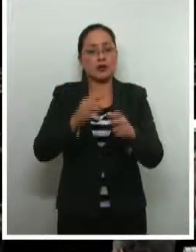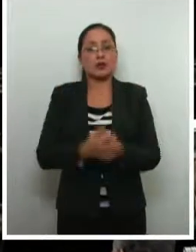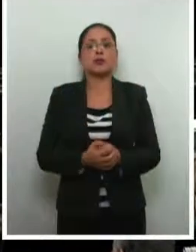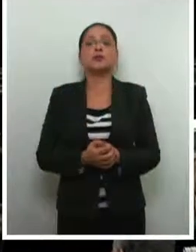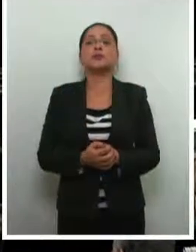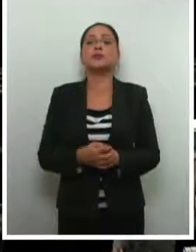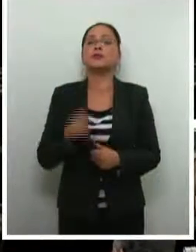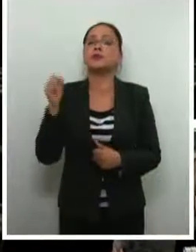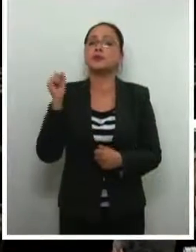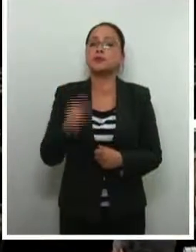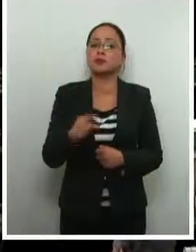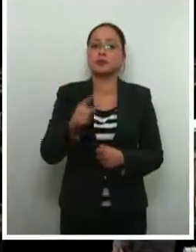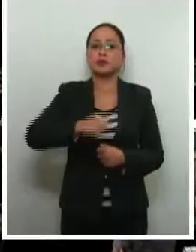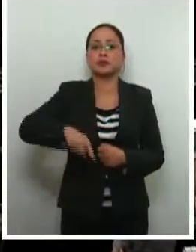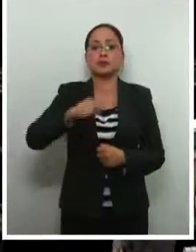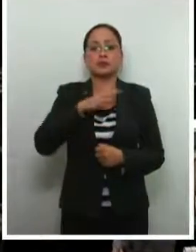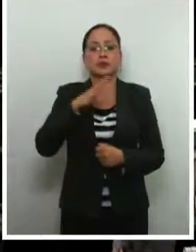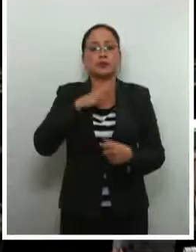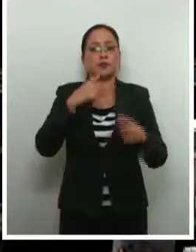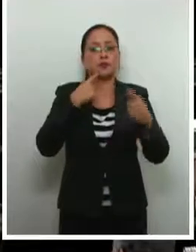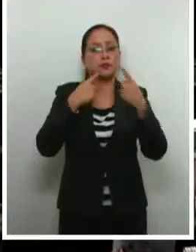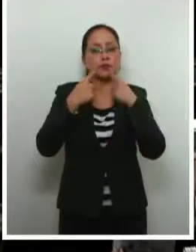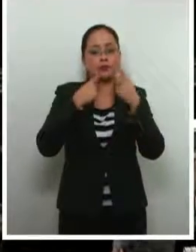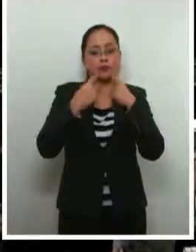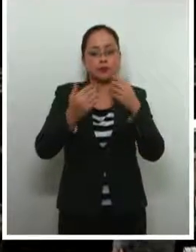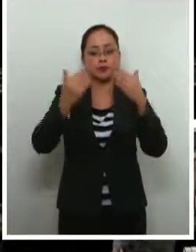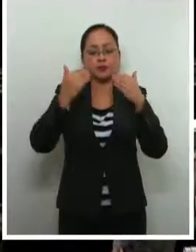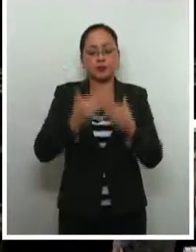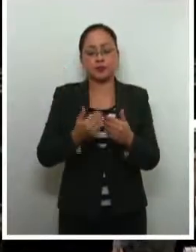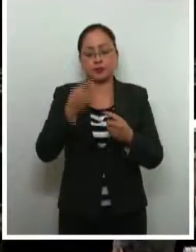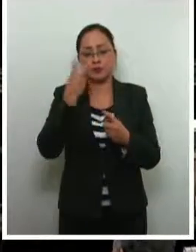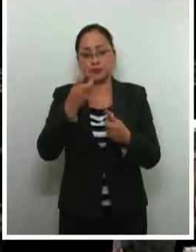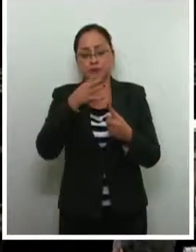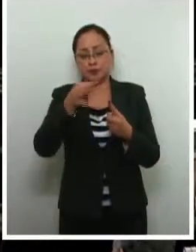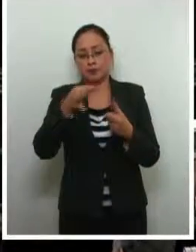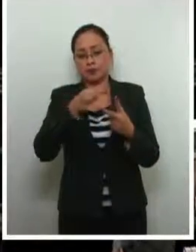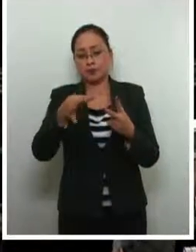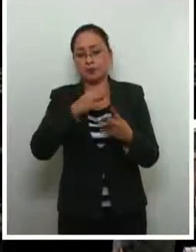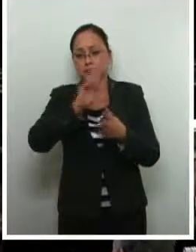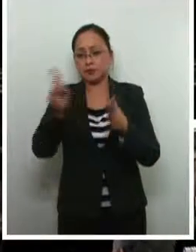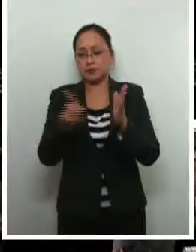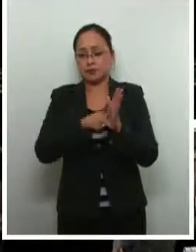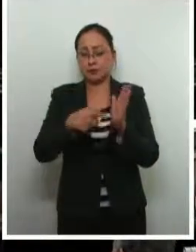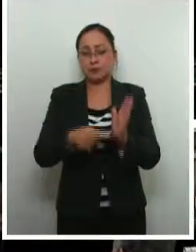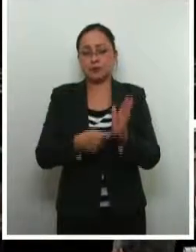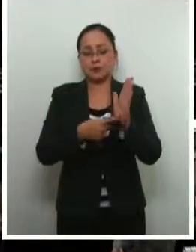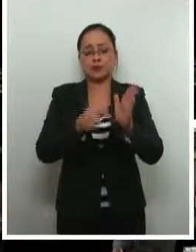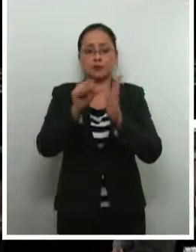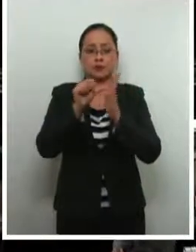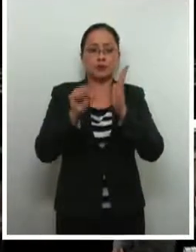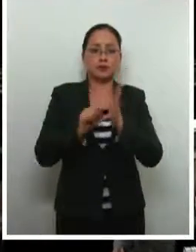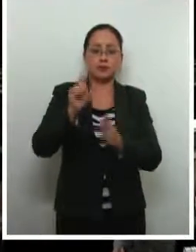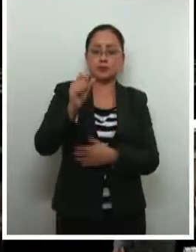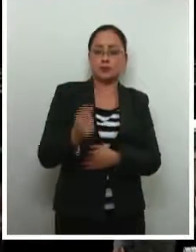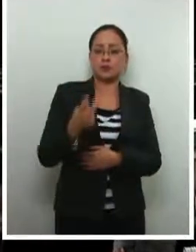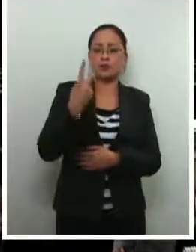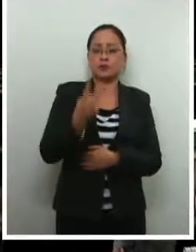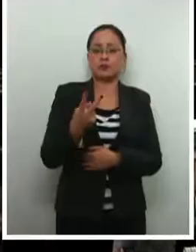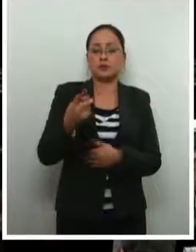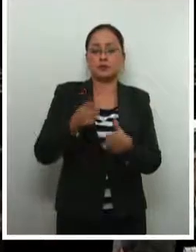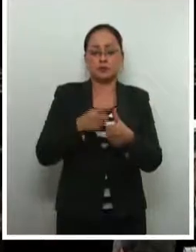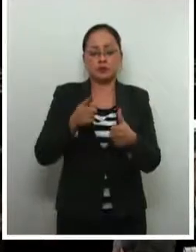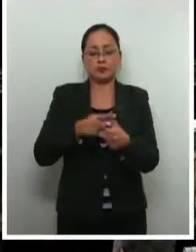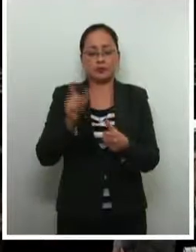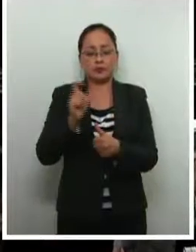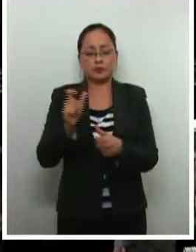y pasaremos a la discusión de las reservas del artículo 22, en primer